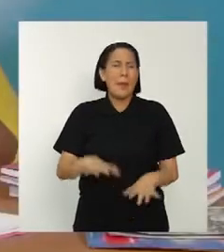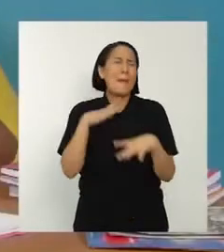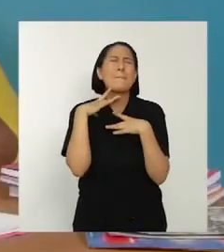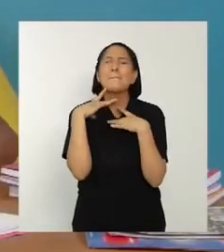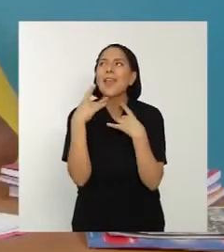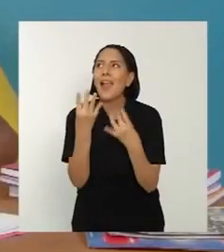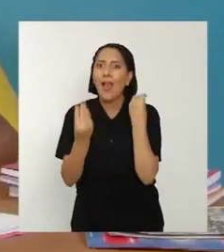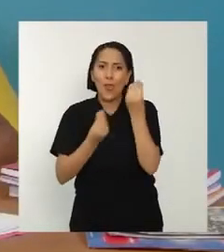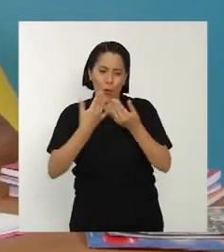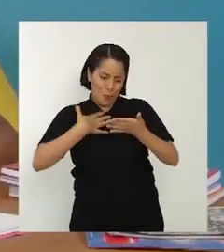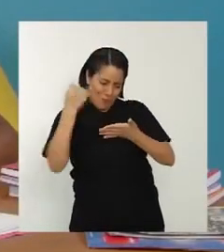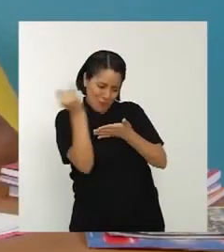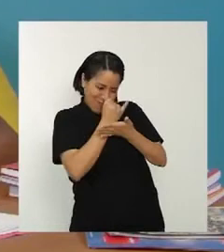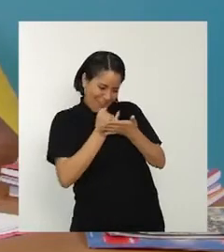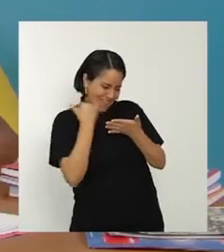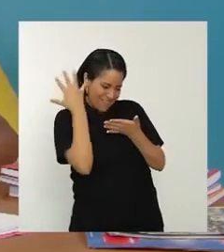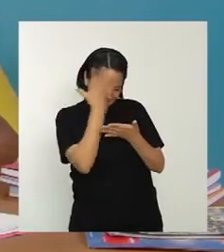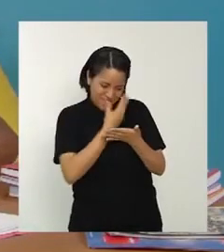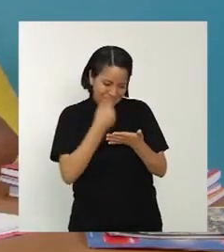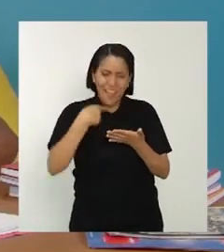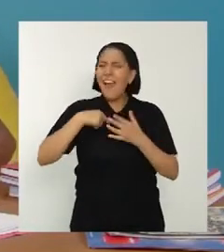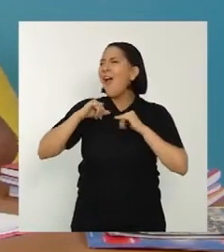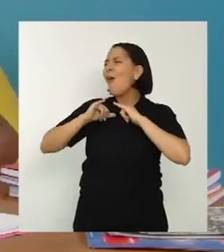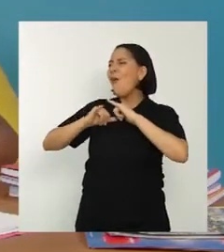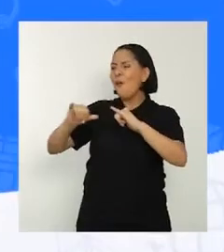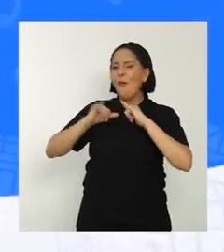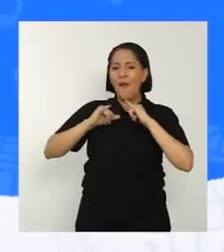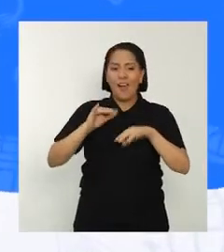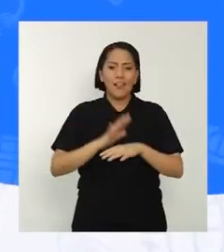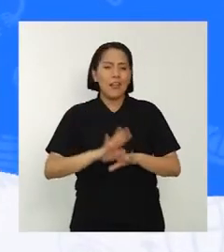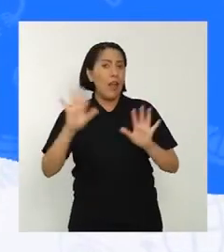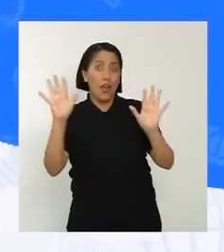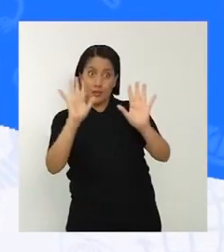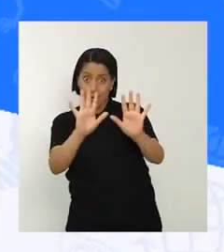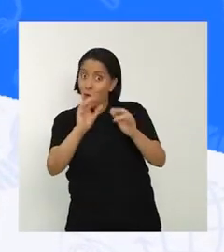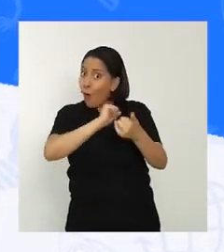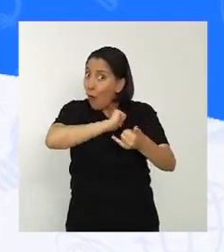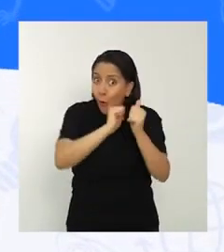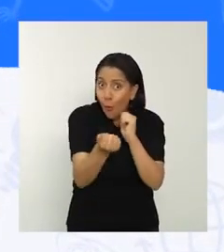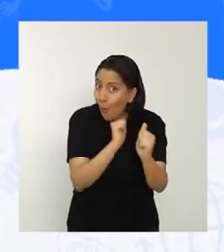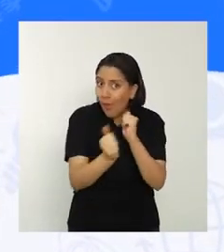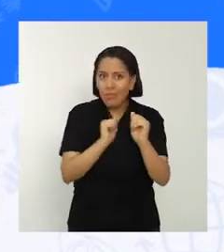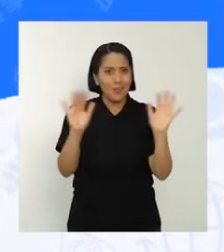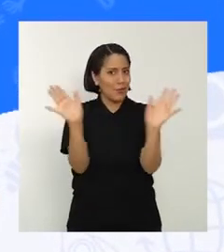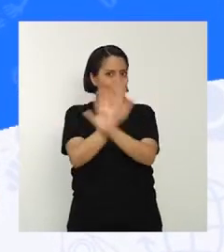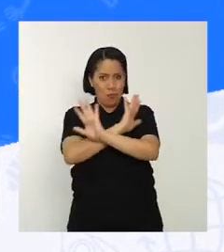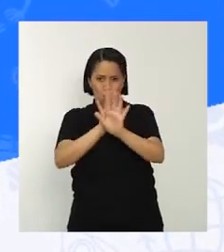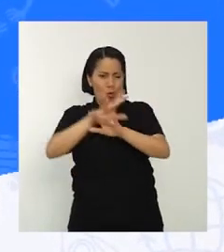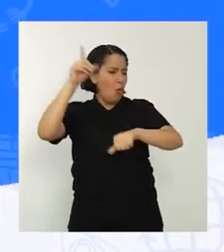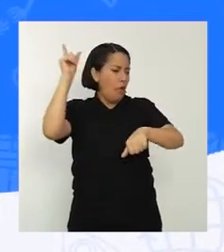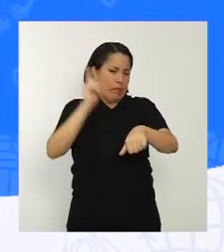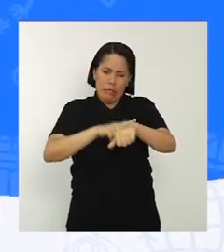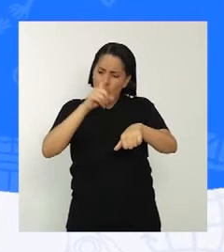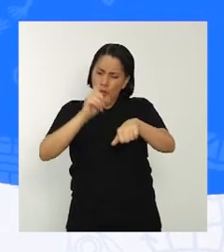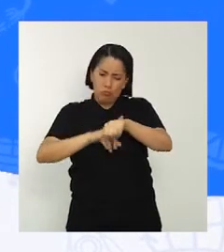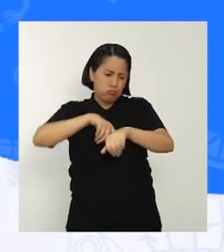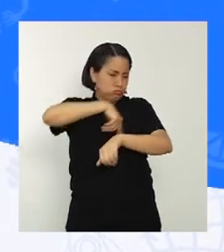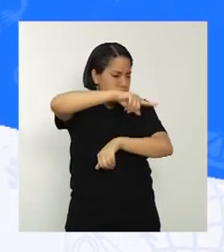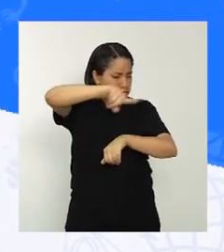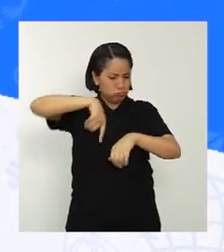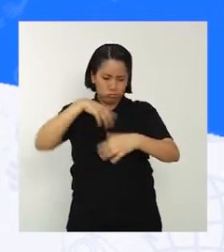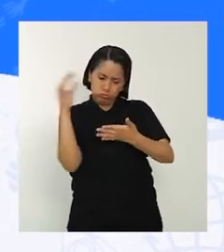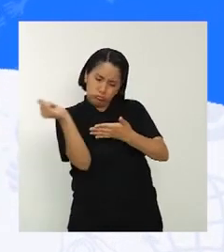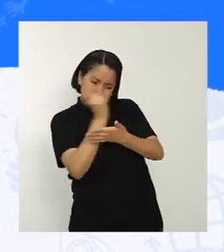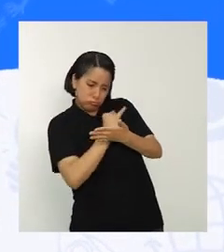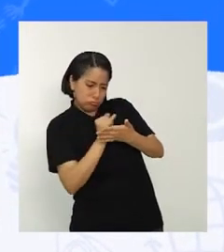Me encanta cómo está quedando mi dibujo. A mí también. No es una competencia, así que pueden tomarse el tiempo que